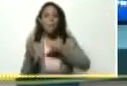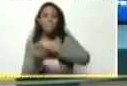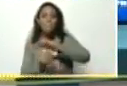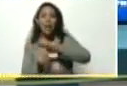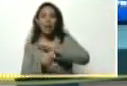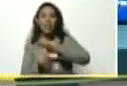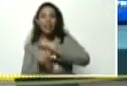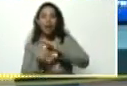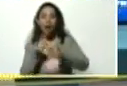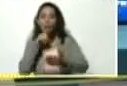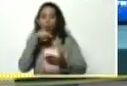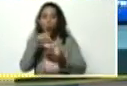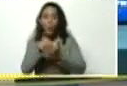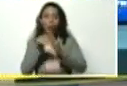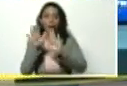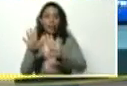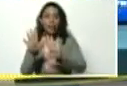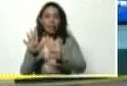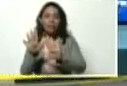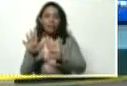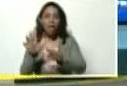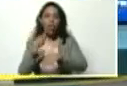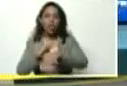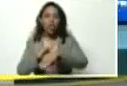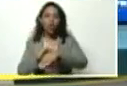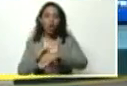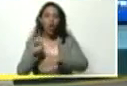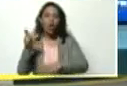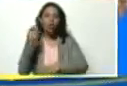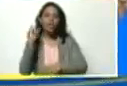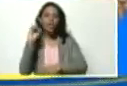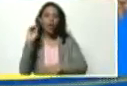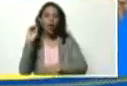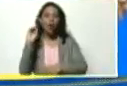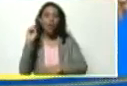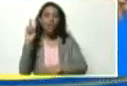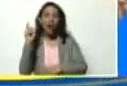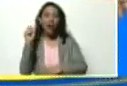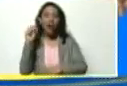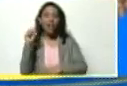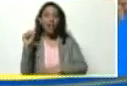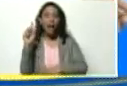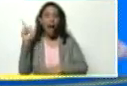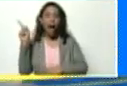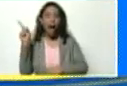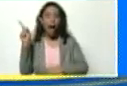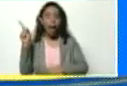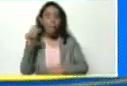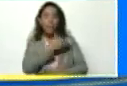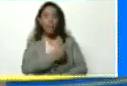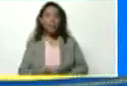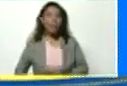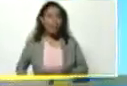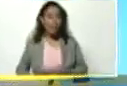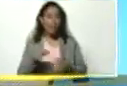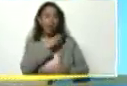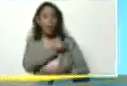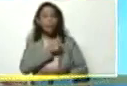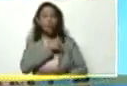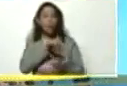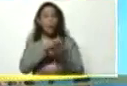¿verdad? Doctor Giovanni Peña, presidente de la misión Barrio Adentro.